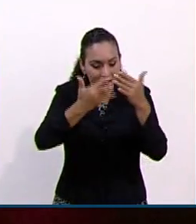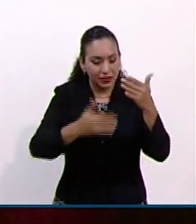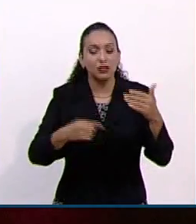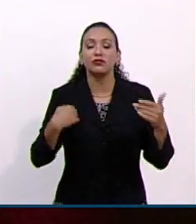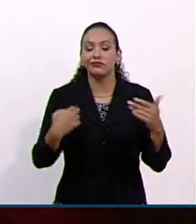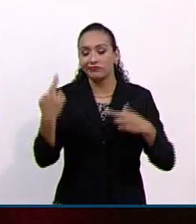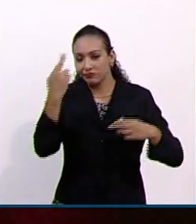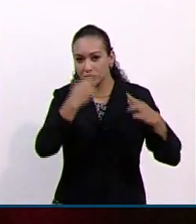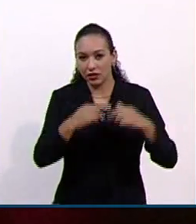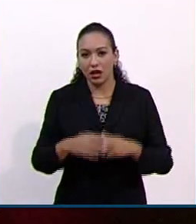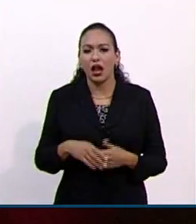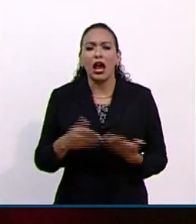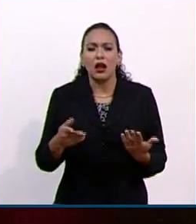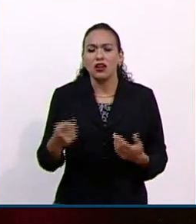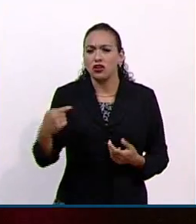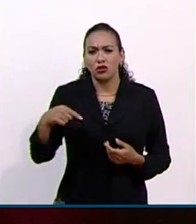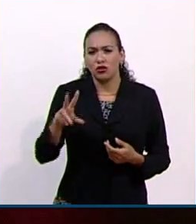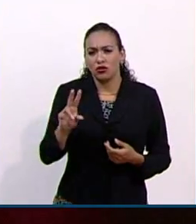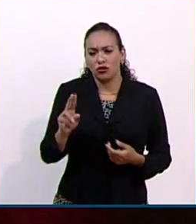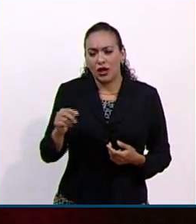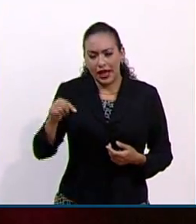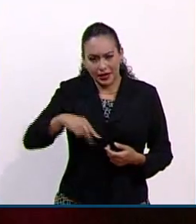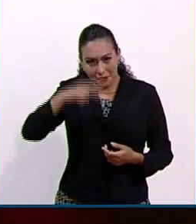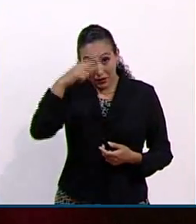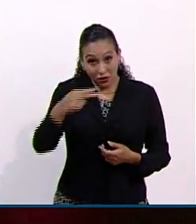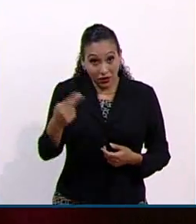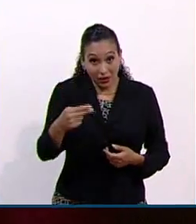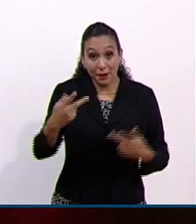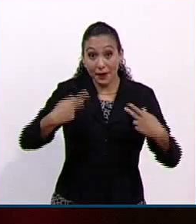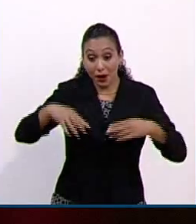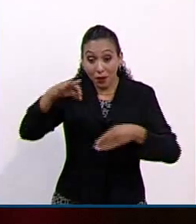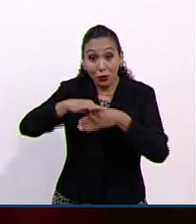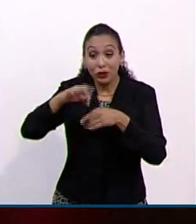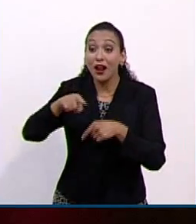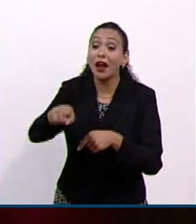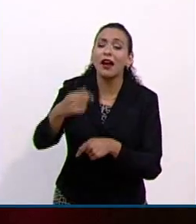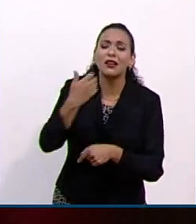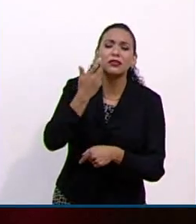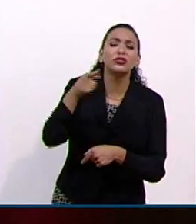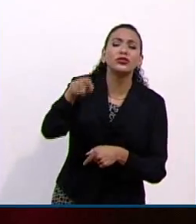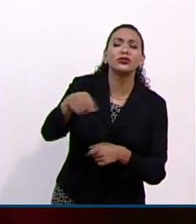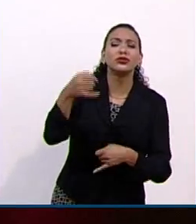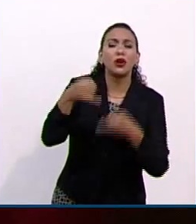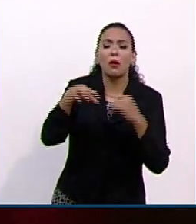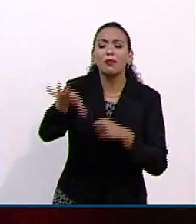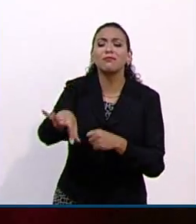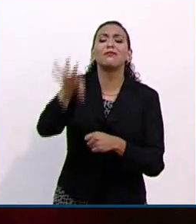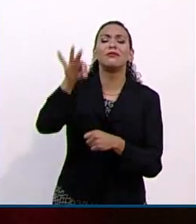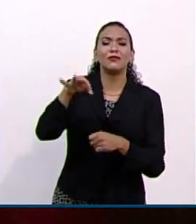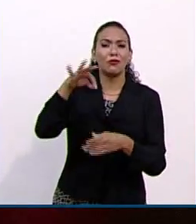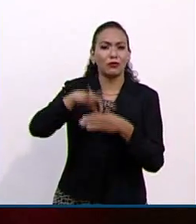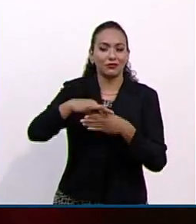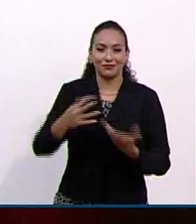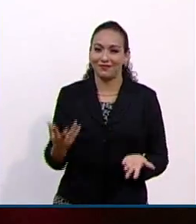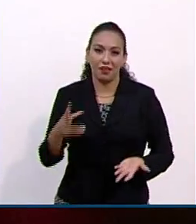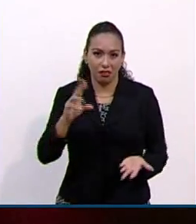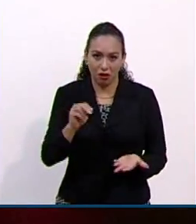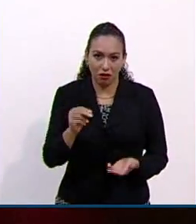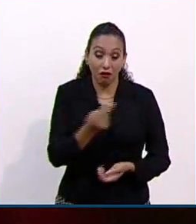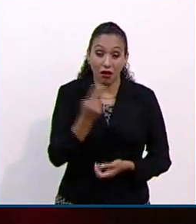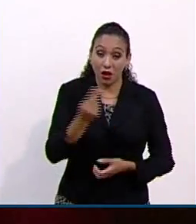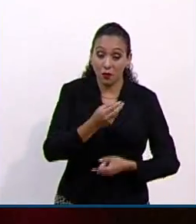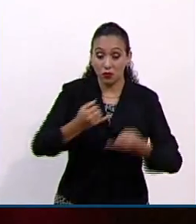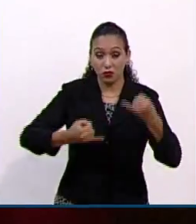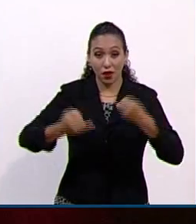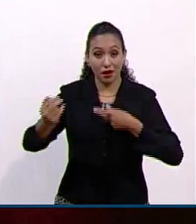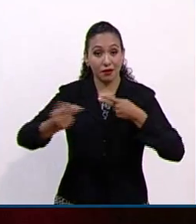jueces populares, México necesita jueces preparados. Y la carrera judicial justamente es un mecanismo que garantiza que